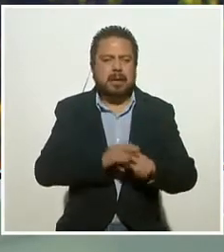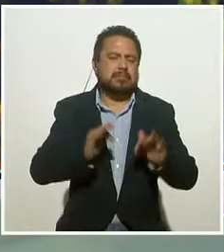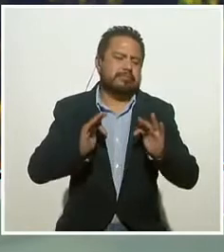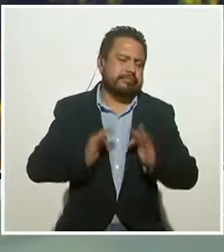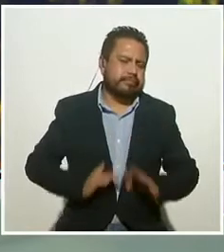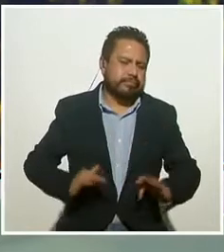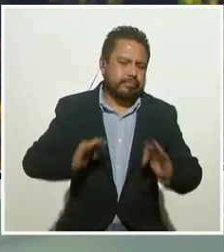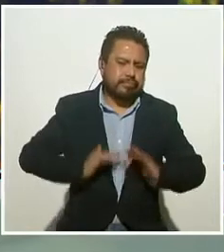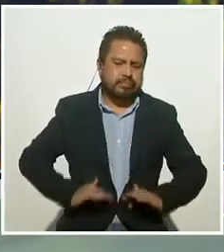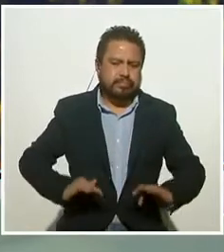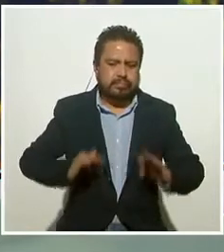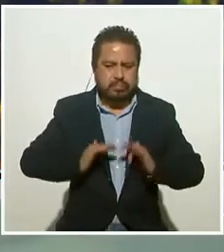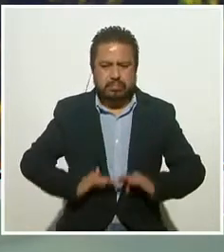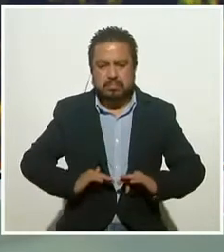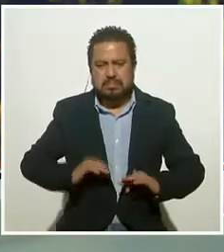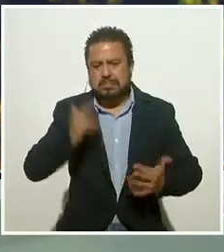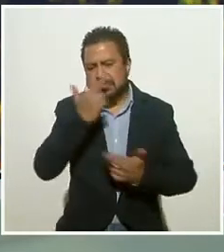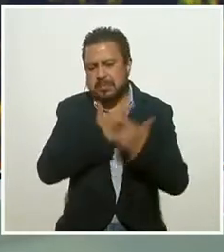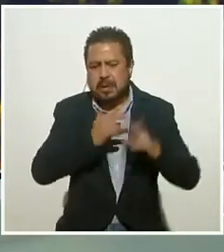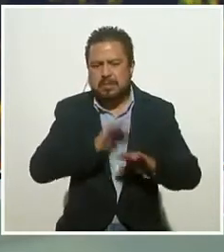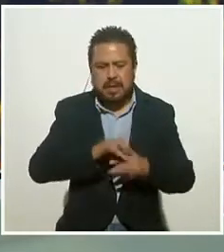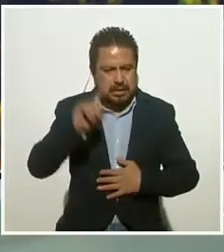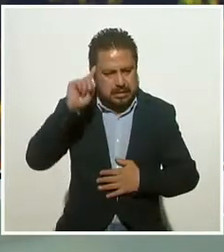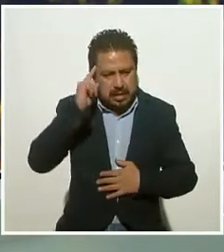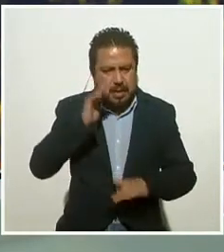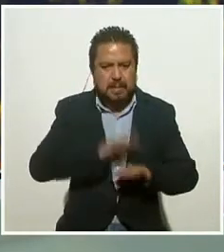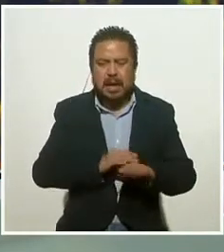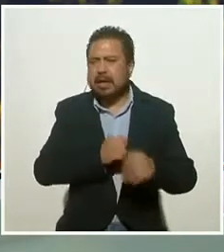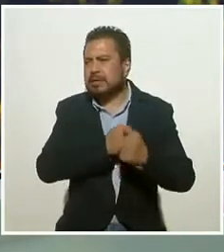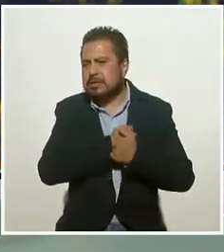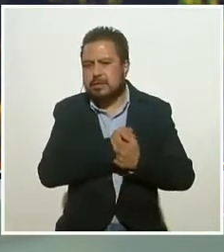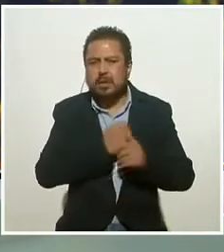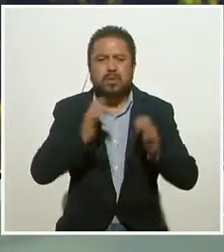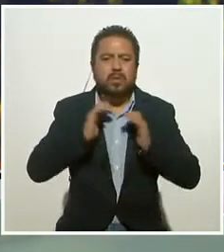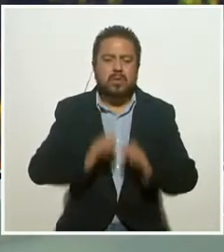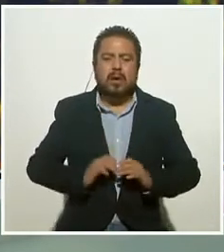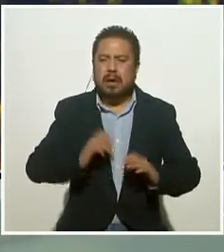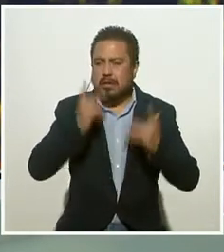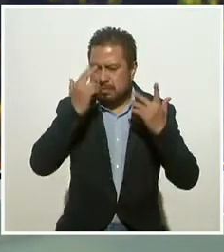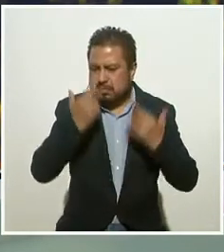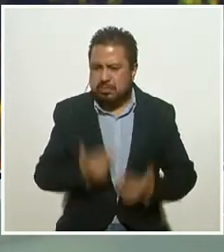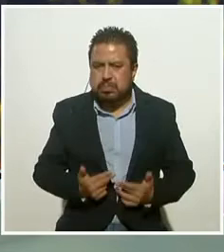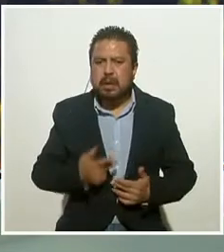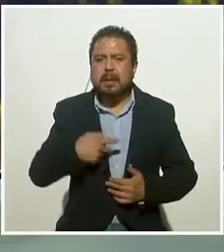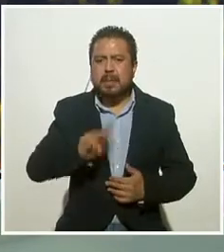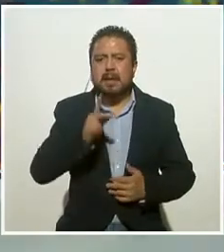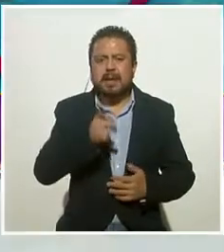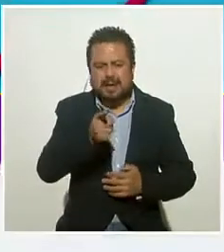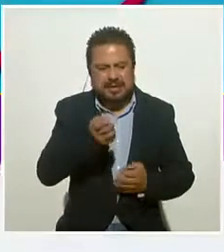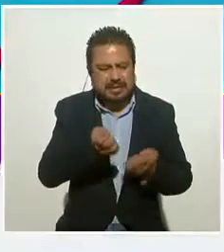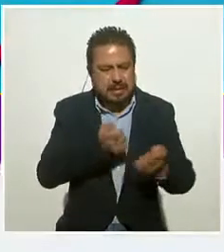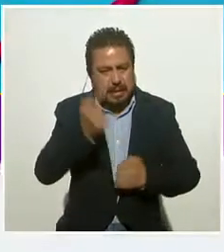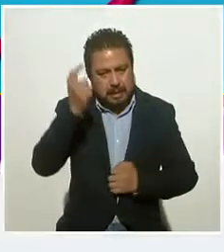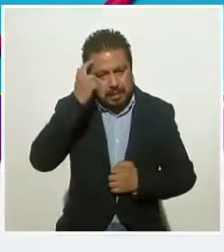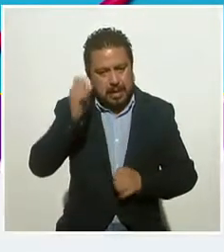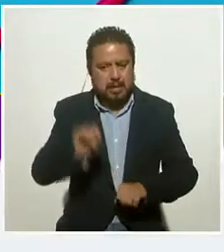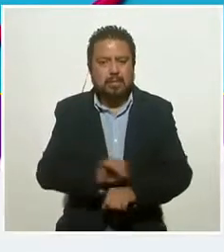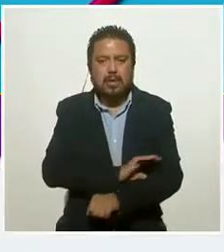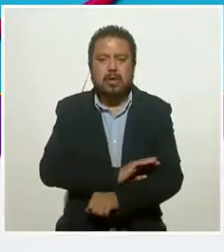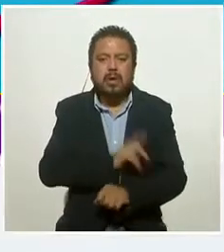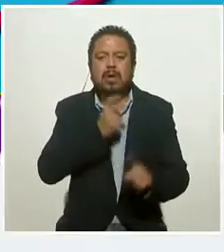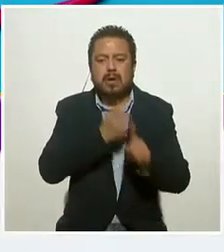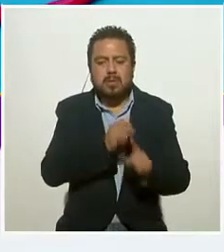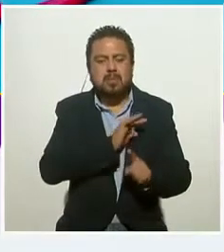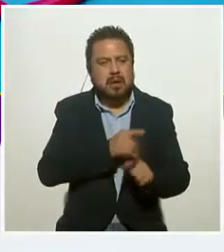calmado, regular mejor tu enojo, más amoroso. El cuerpo se deteriora, pero si entrenamos la mente y las emociones, esas